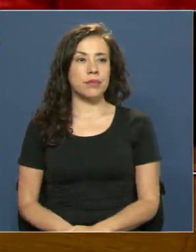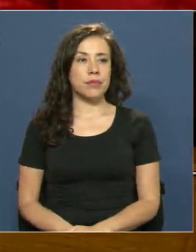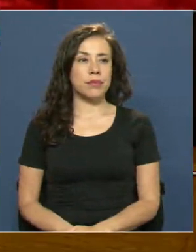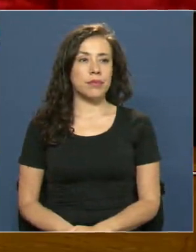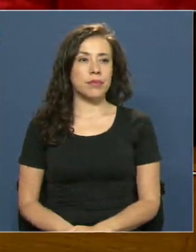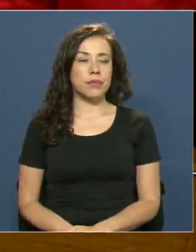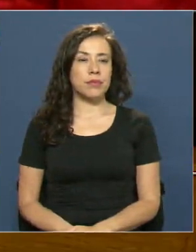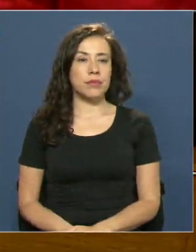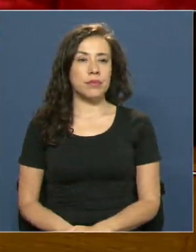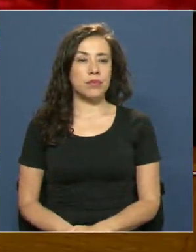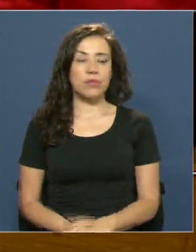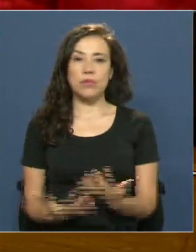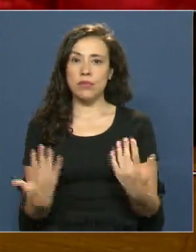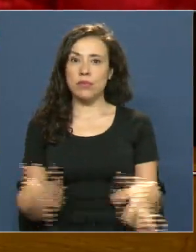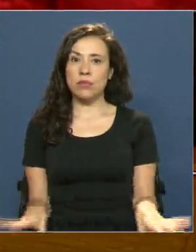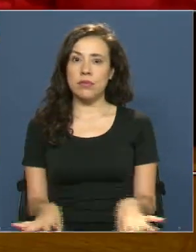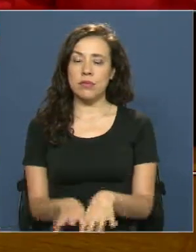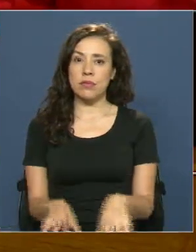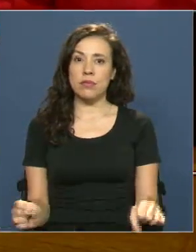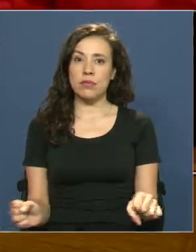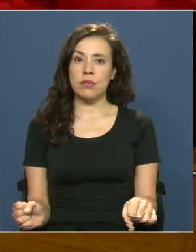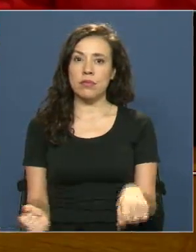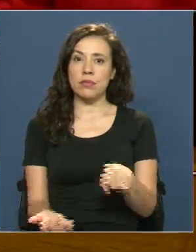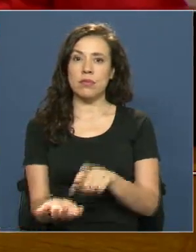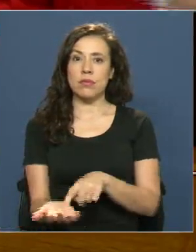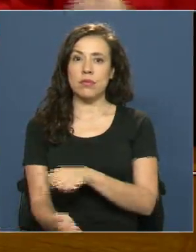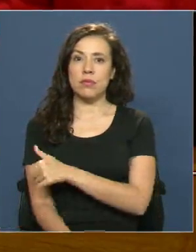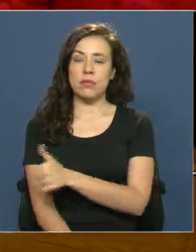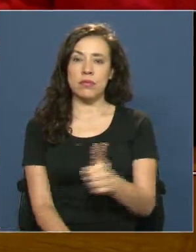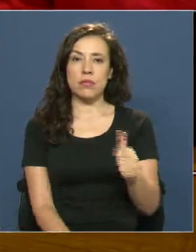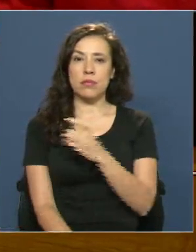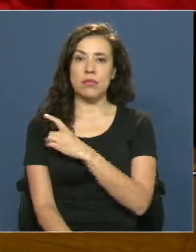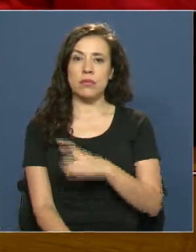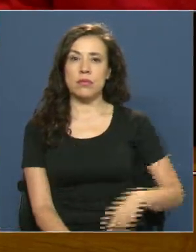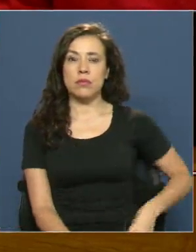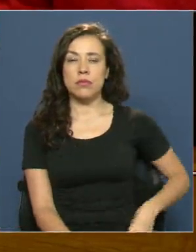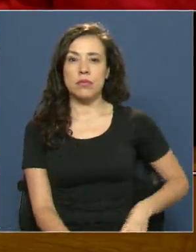En votación, han votado todas las señoras y señores diputados.